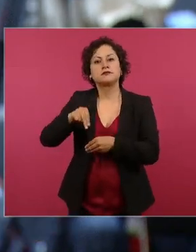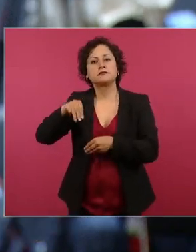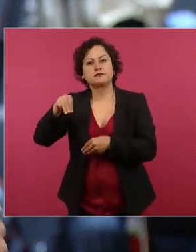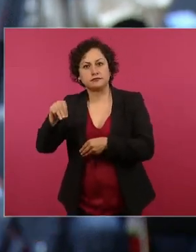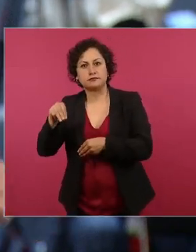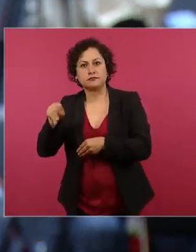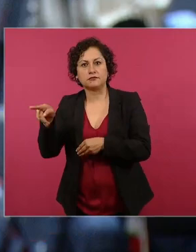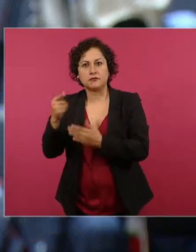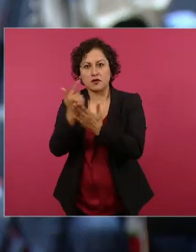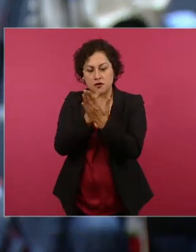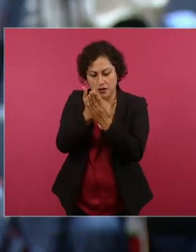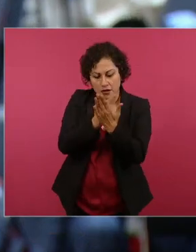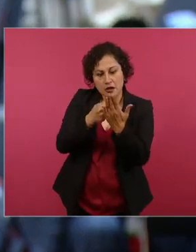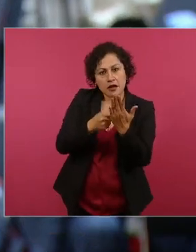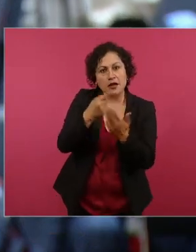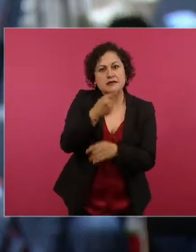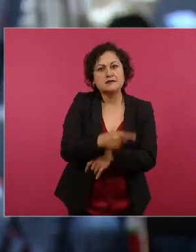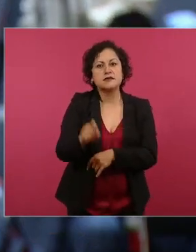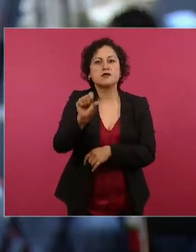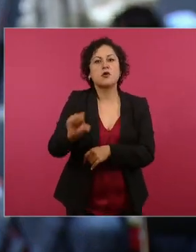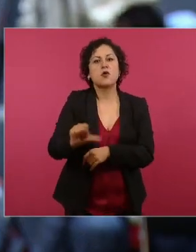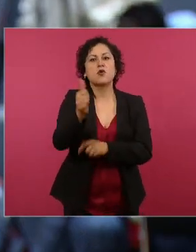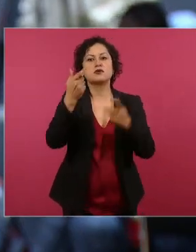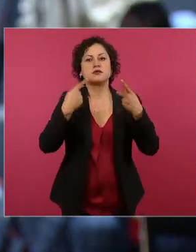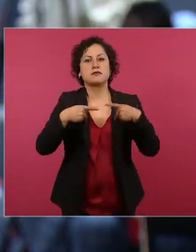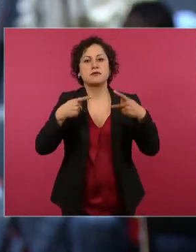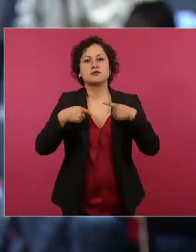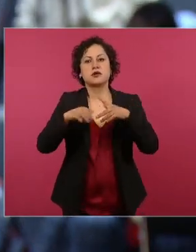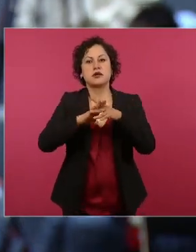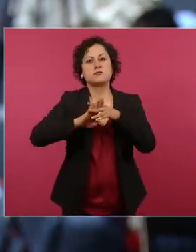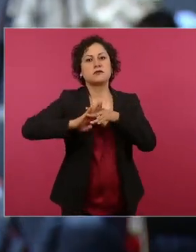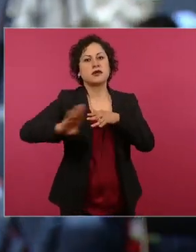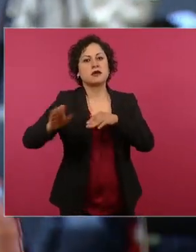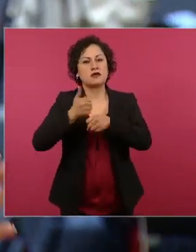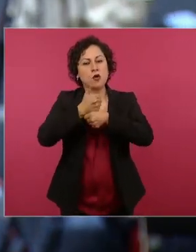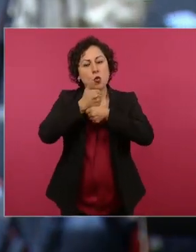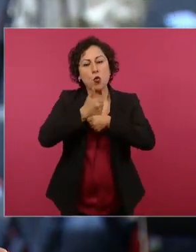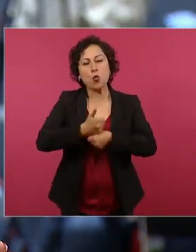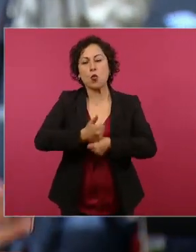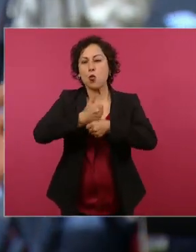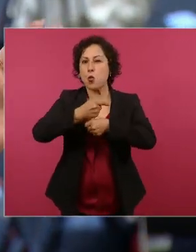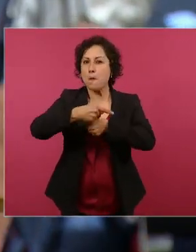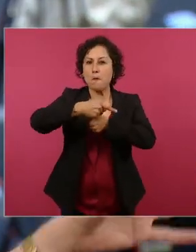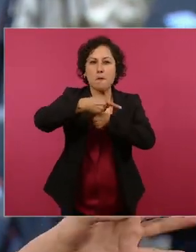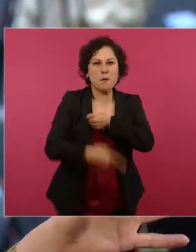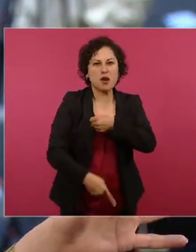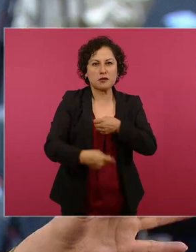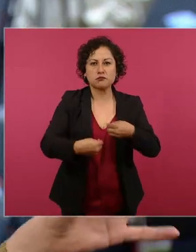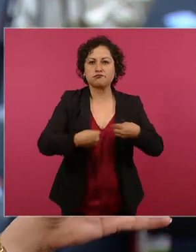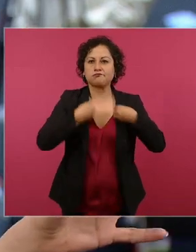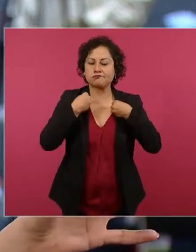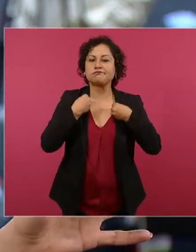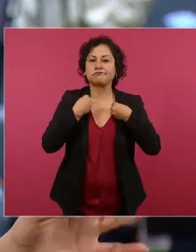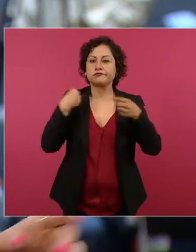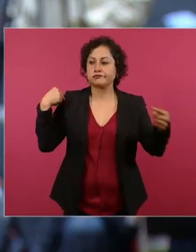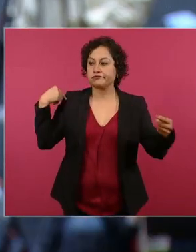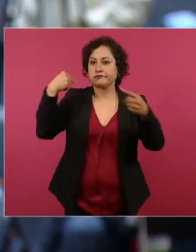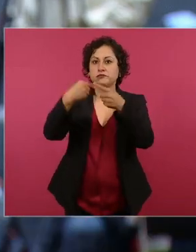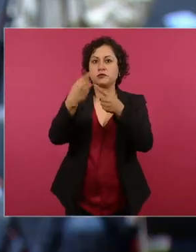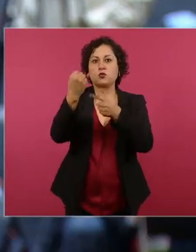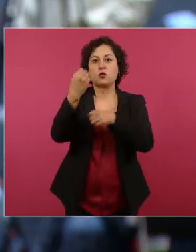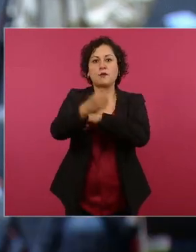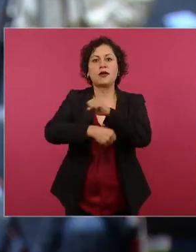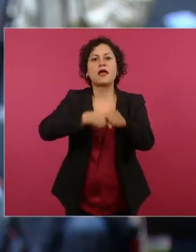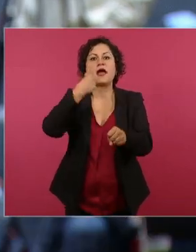documentó 111 migrantes como víctimas mortales en los últimos 9 años. años dentro de estas cajas de